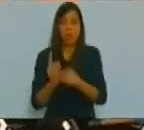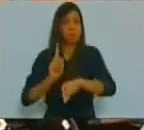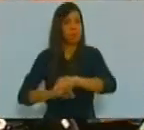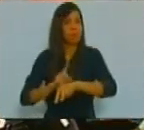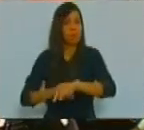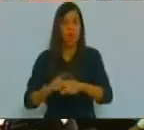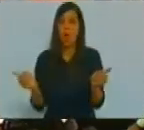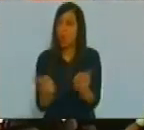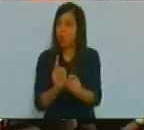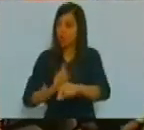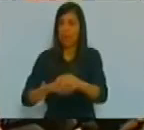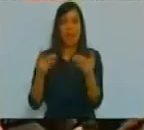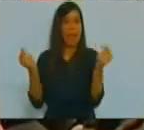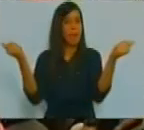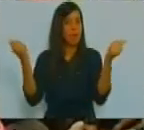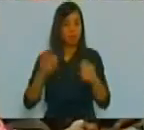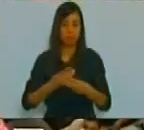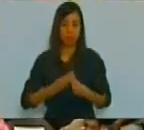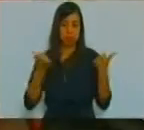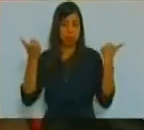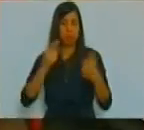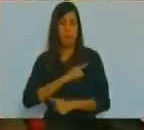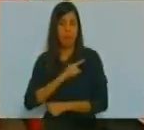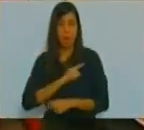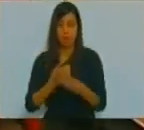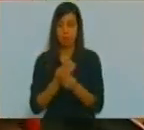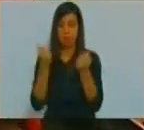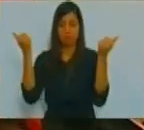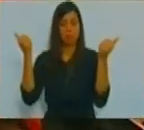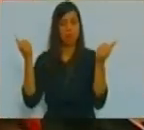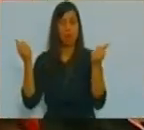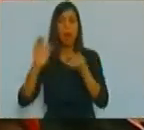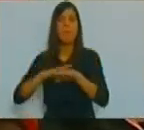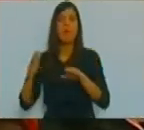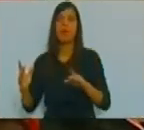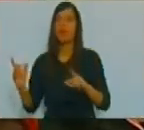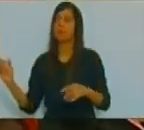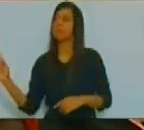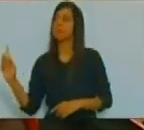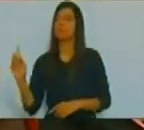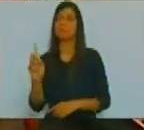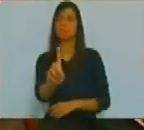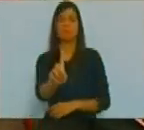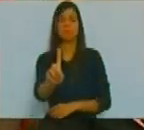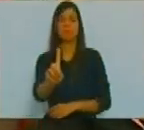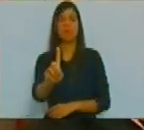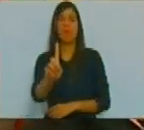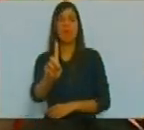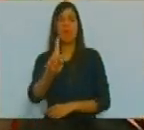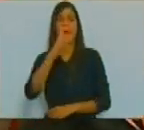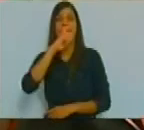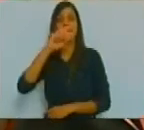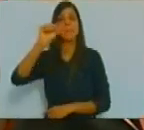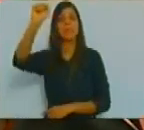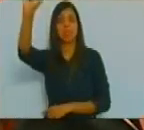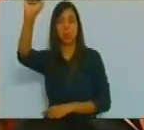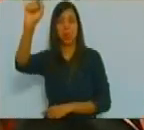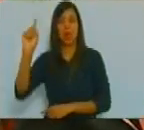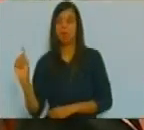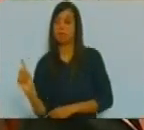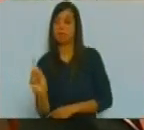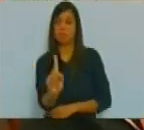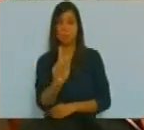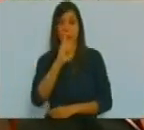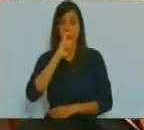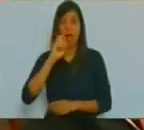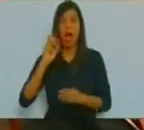porque apareció nuestro líder de paz nuestro hermano nicolás maduro y ahí supimos